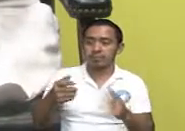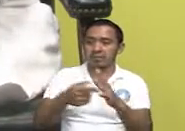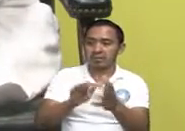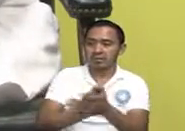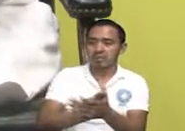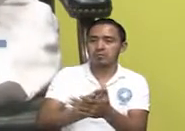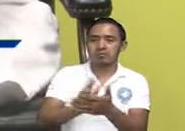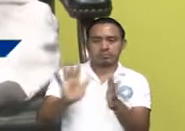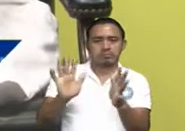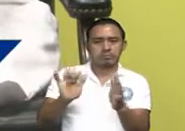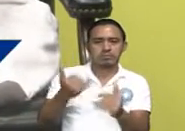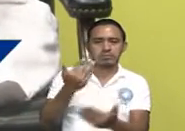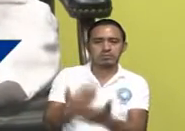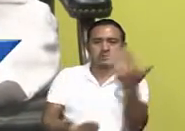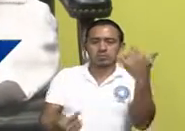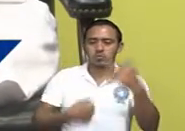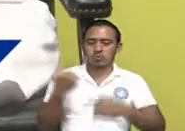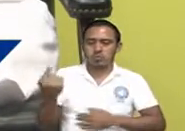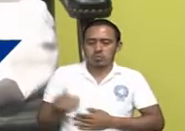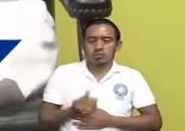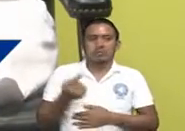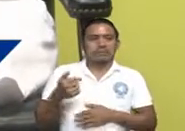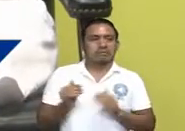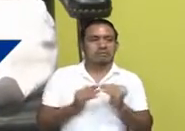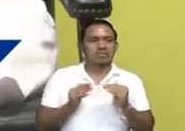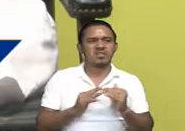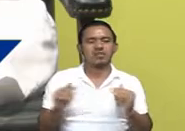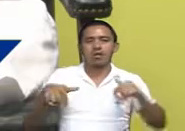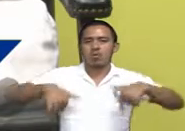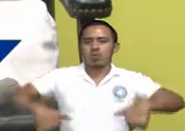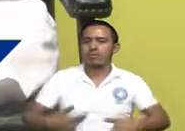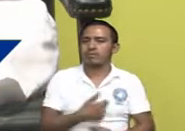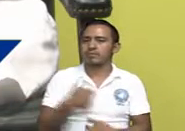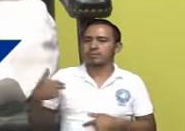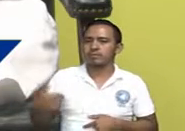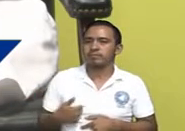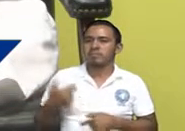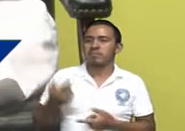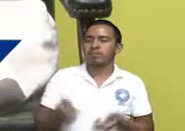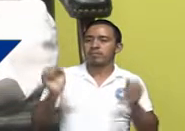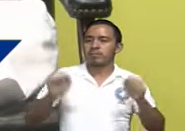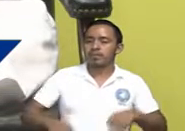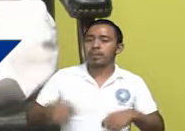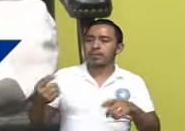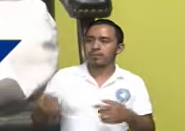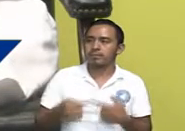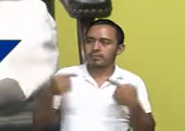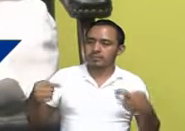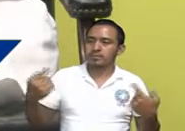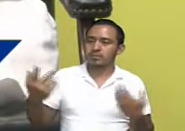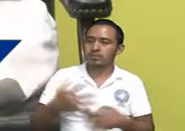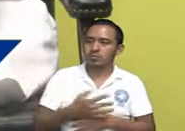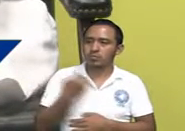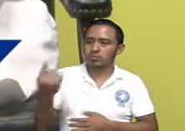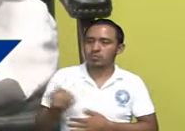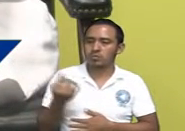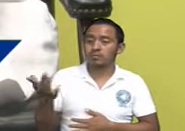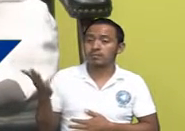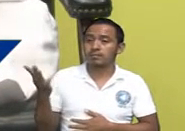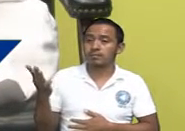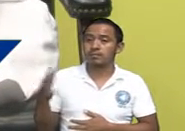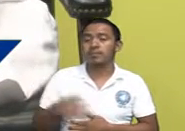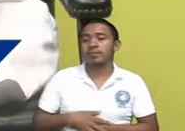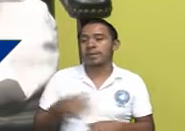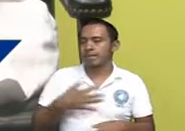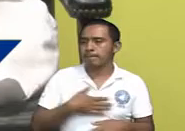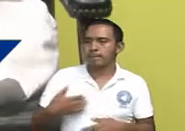me fueron, y yo, y mi vida? ¿Y qué plan estoy teniendo para poder enfrentar esa soledad y estar ocupada? A lo mejor me integro